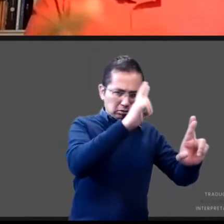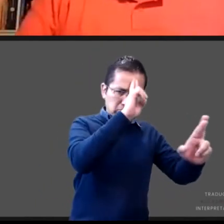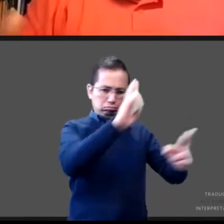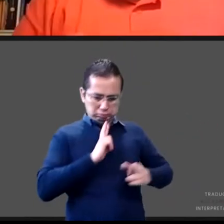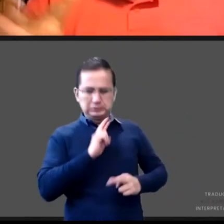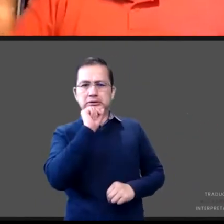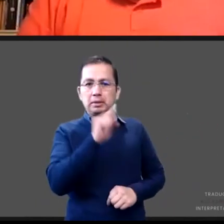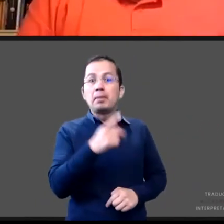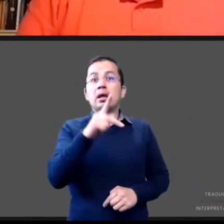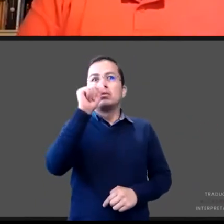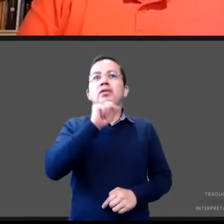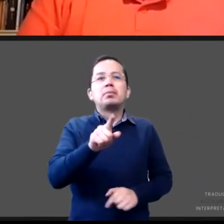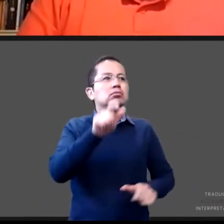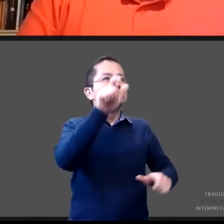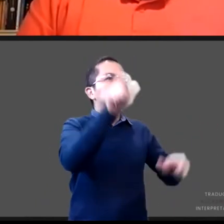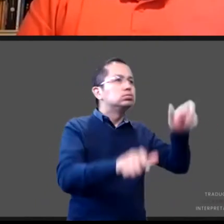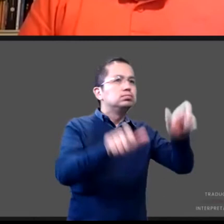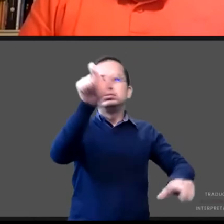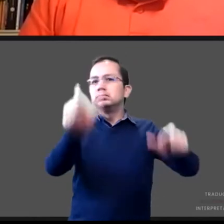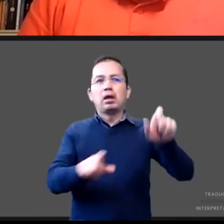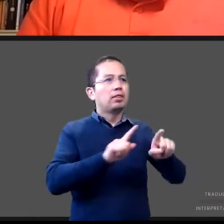que nos rodean y que nos hacen desiguales.